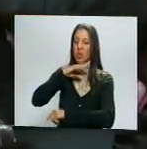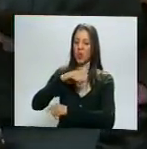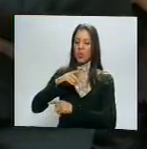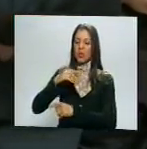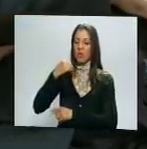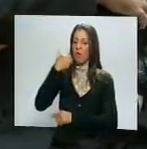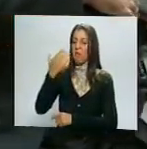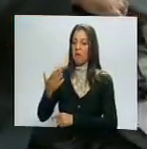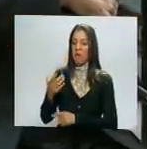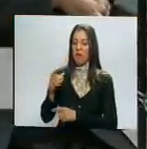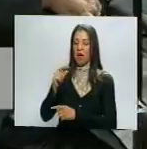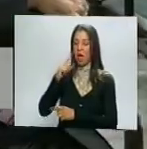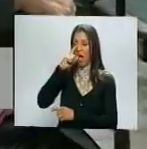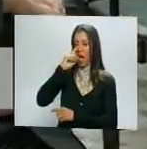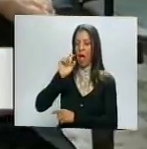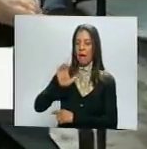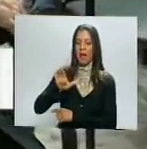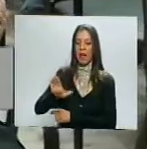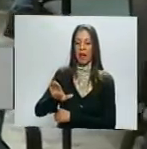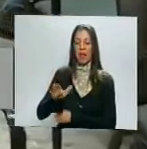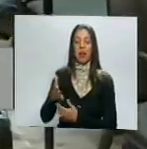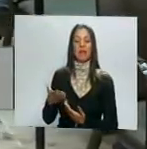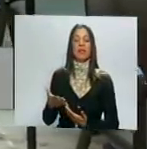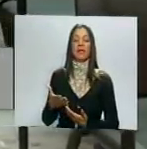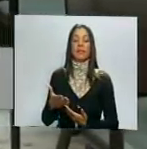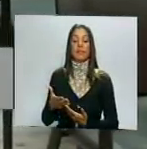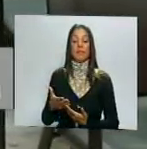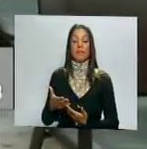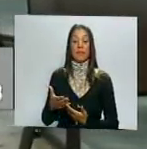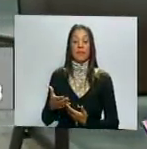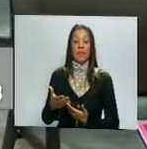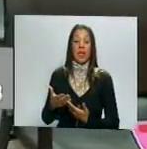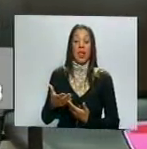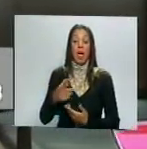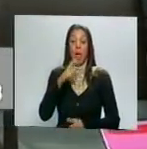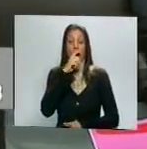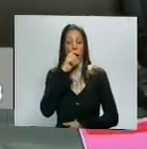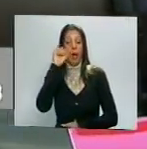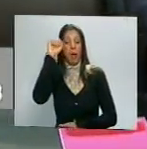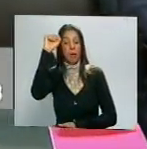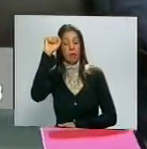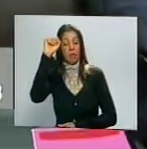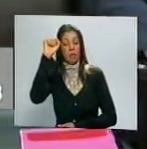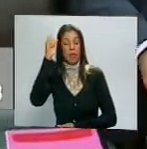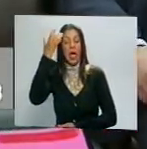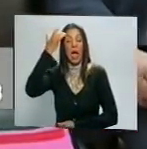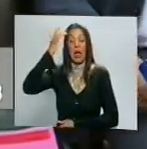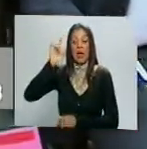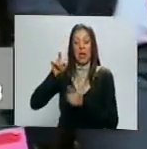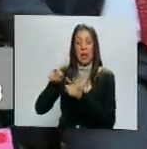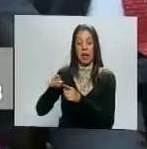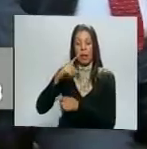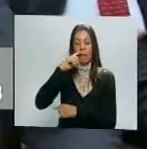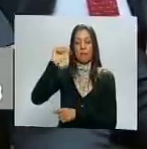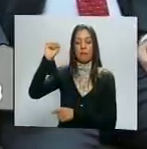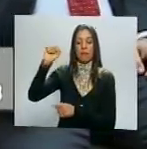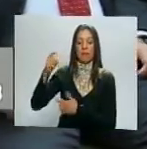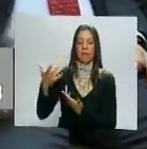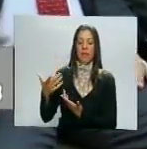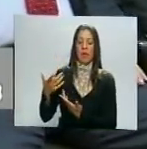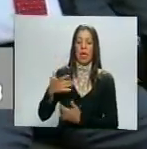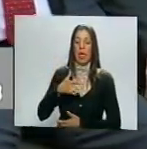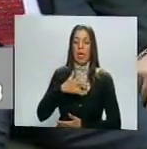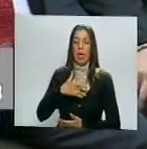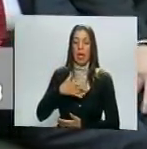a amenazar, creyendo que él con esas amenazas, con esa provocación, iba a lograr